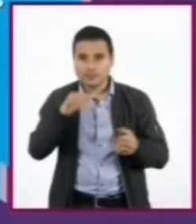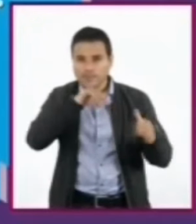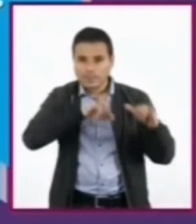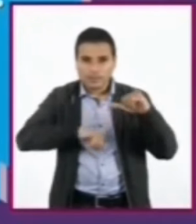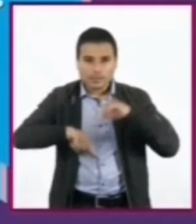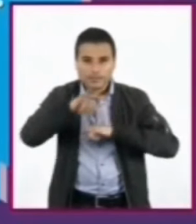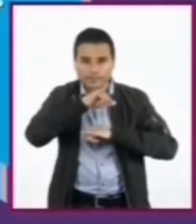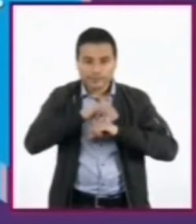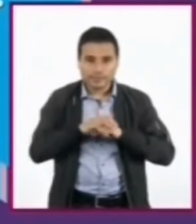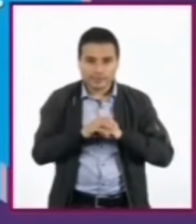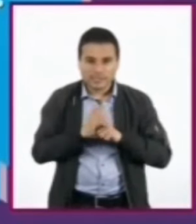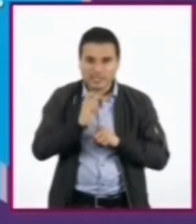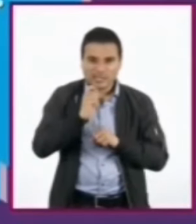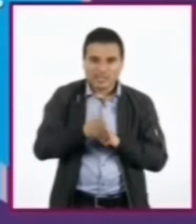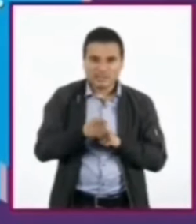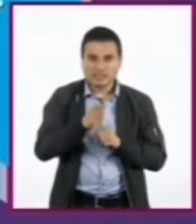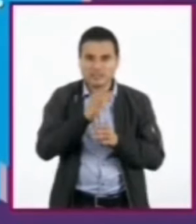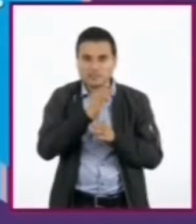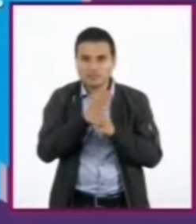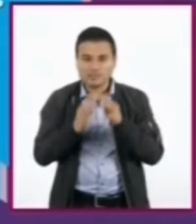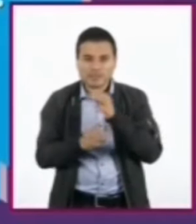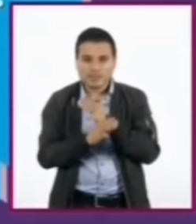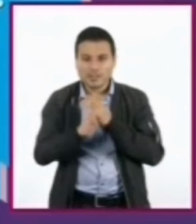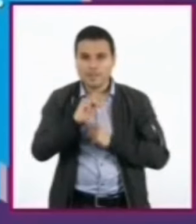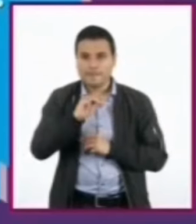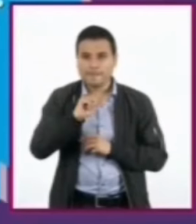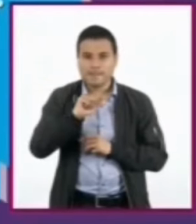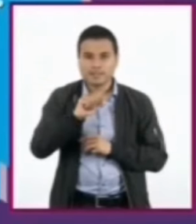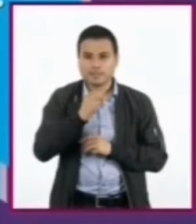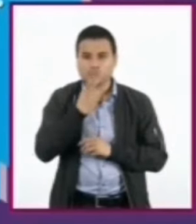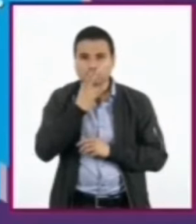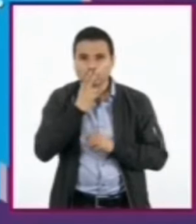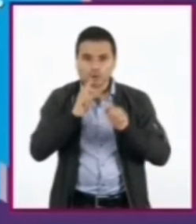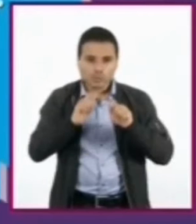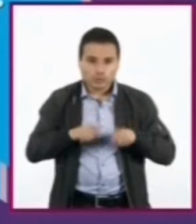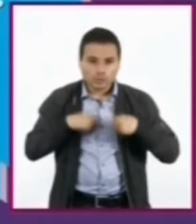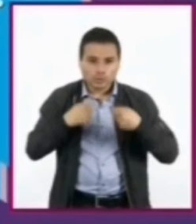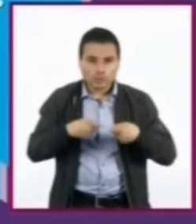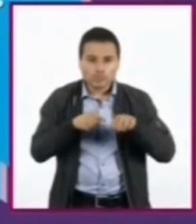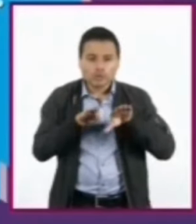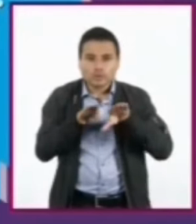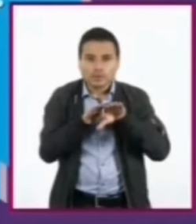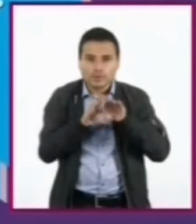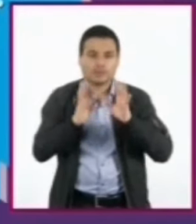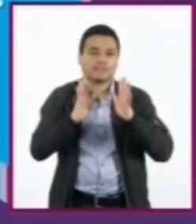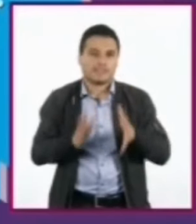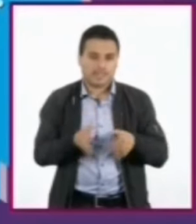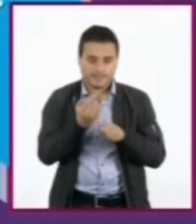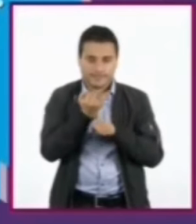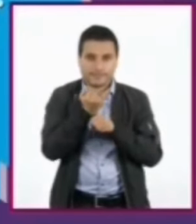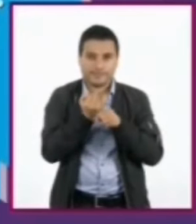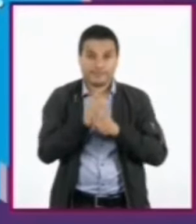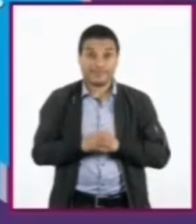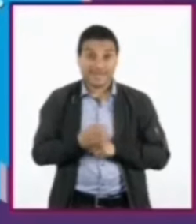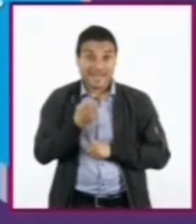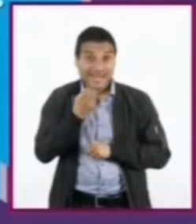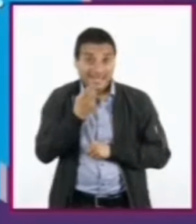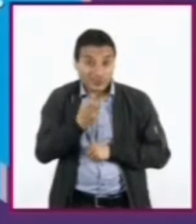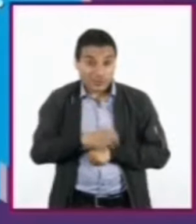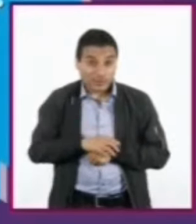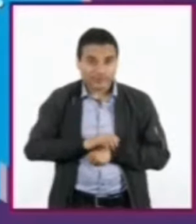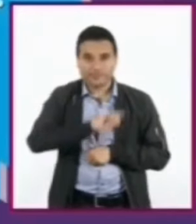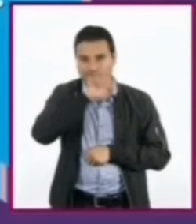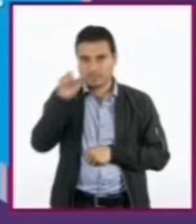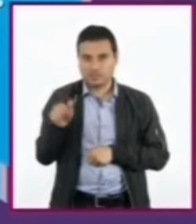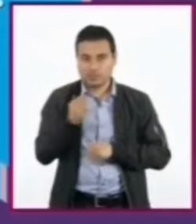experimentalmente la conservación de la masa durante una reacción química. Con ello, argumentó